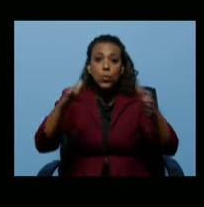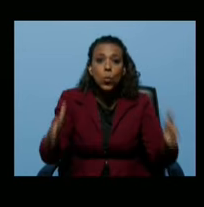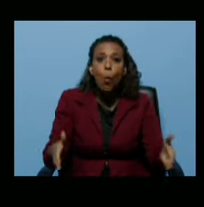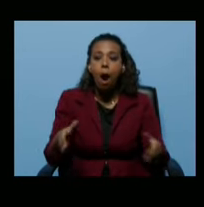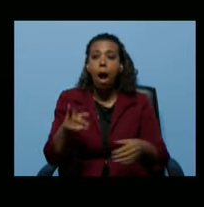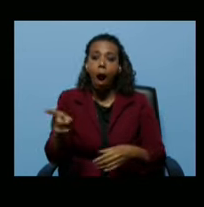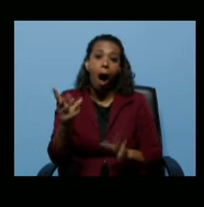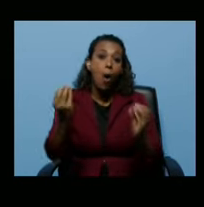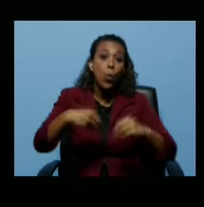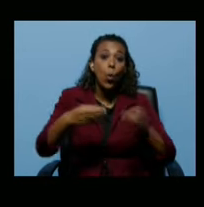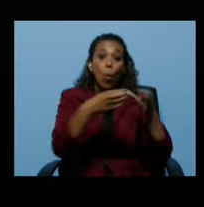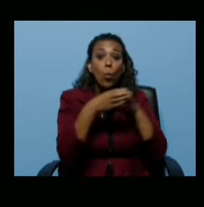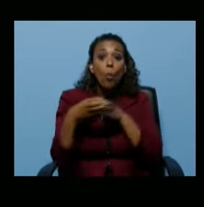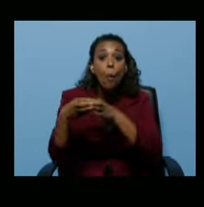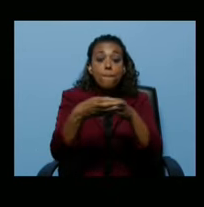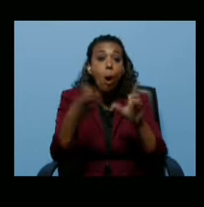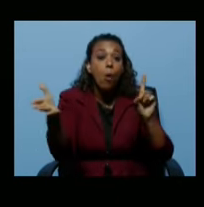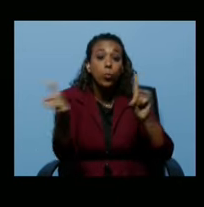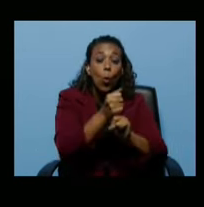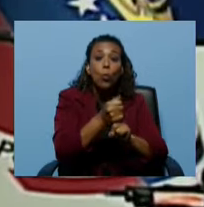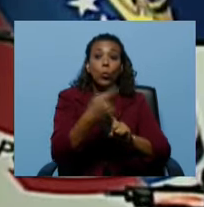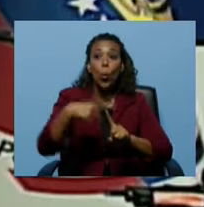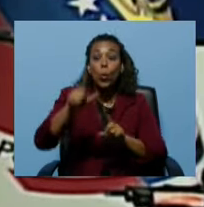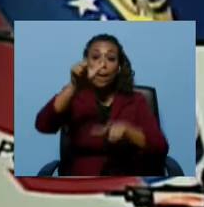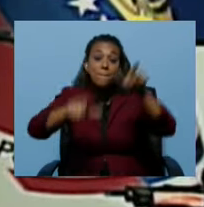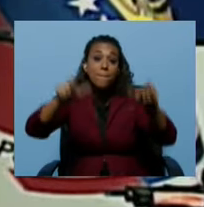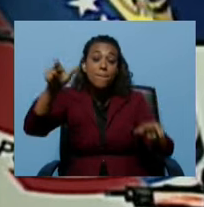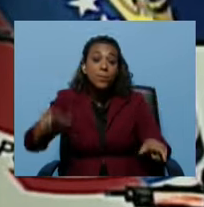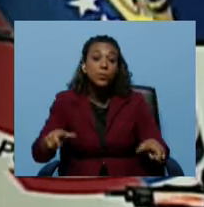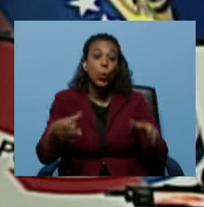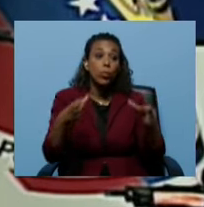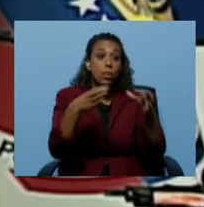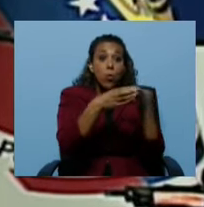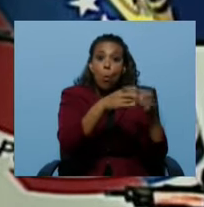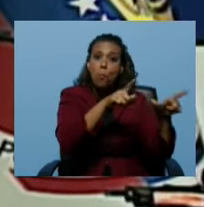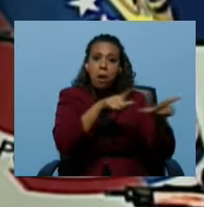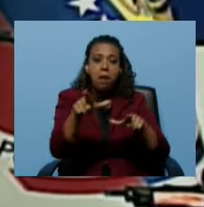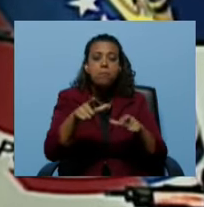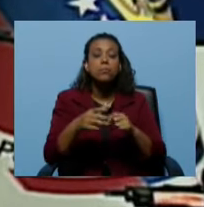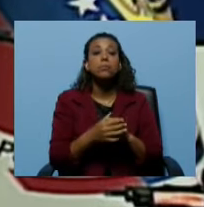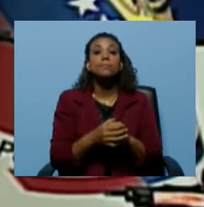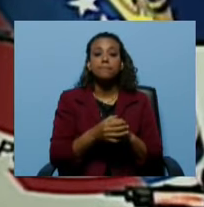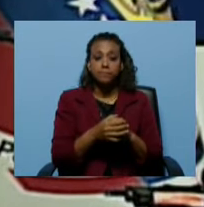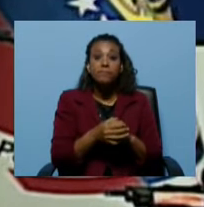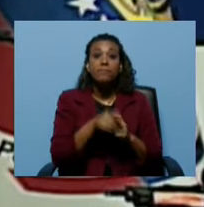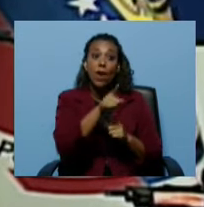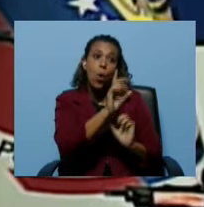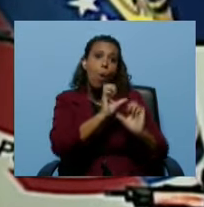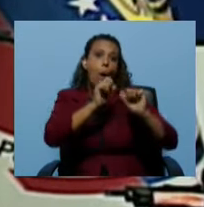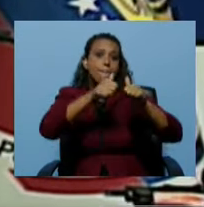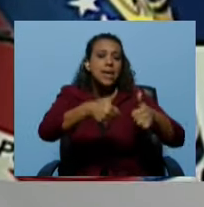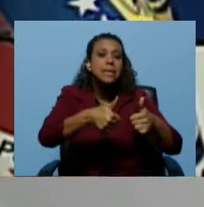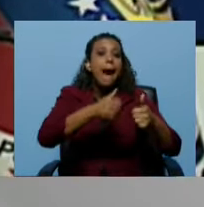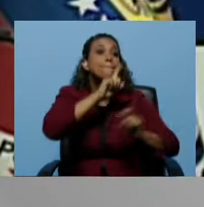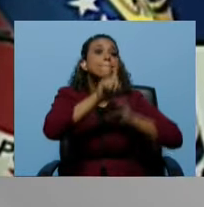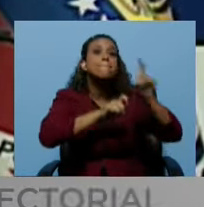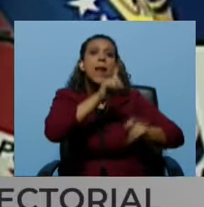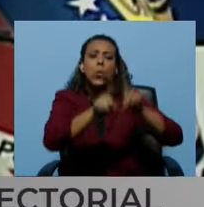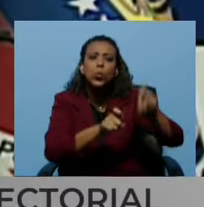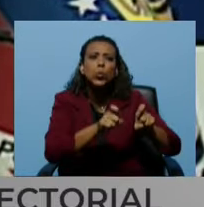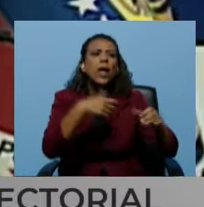de acuerdo a los grupos, hay un grupo de ciudadanos detenidos ya, comienza la